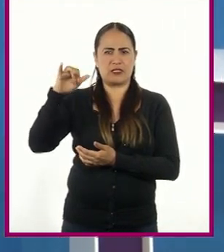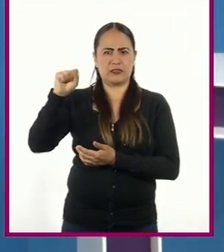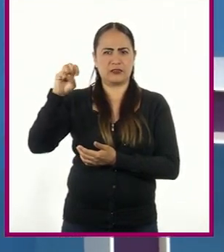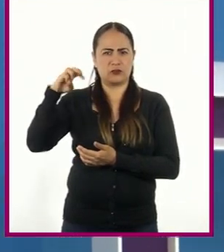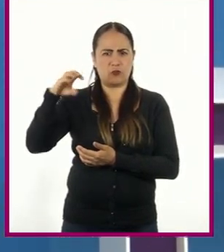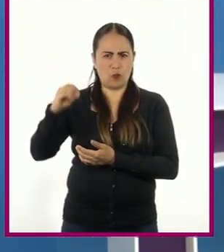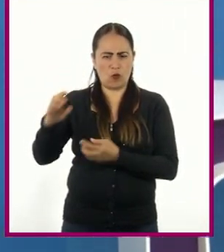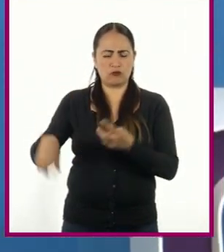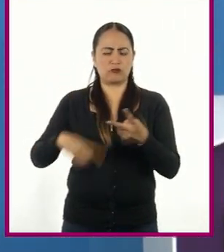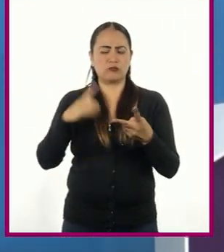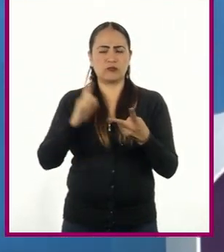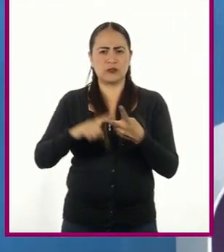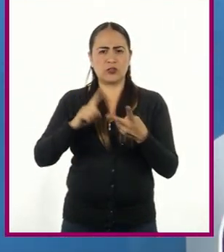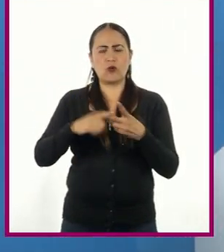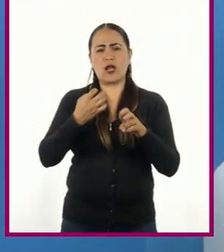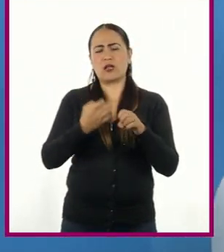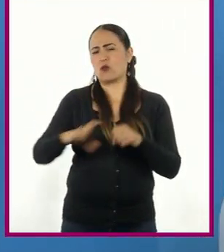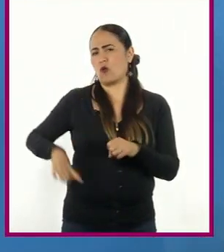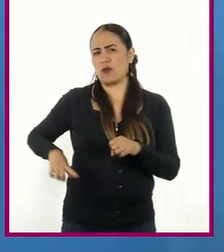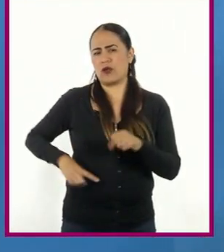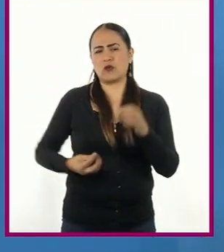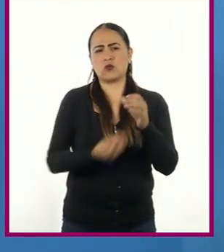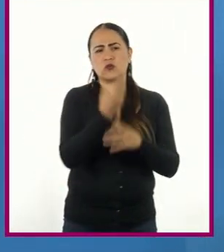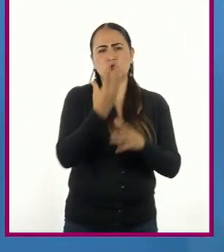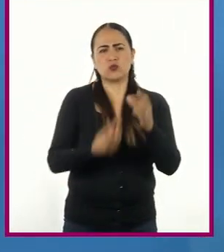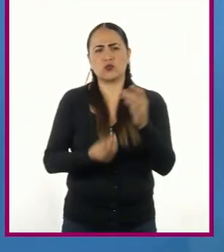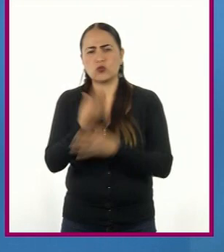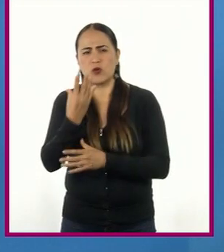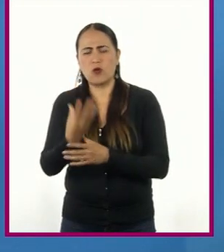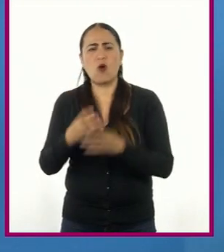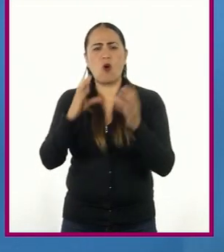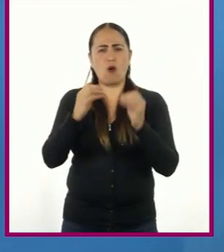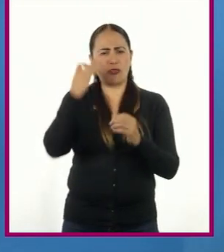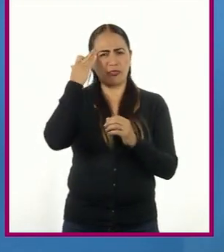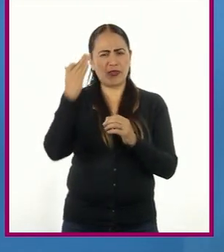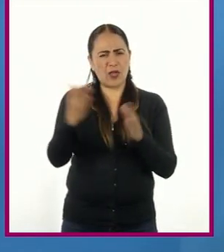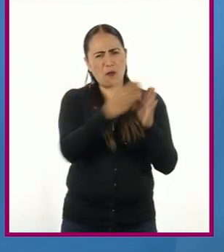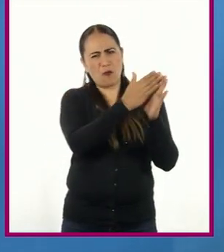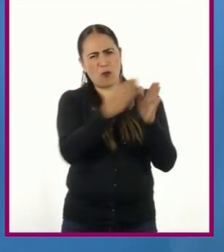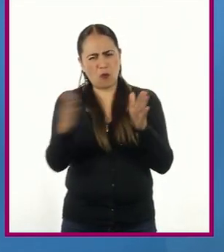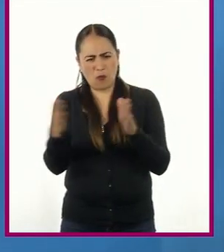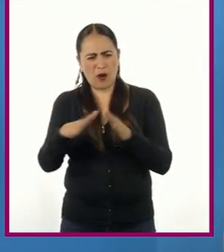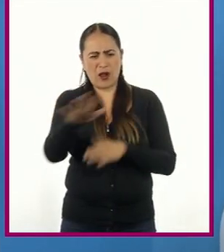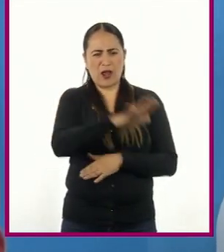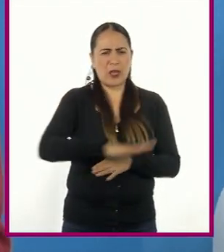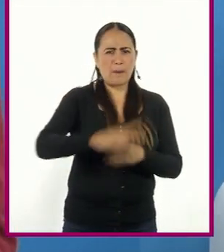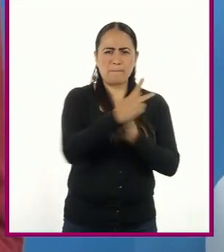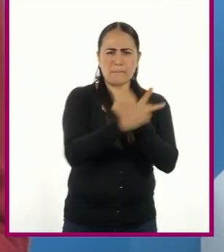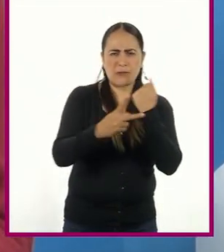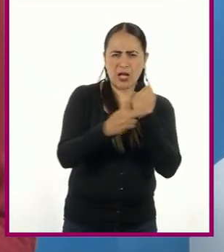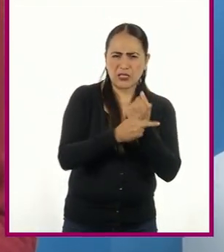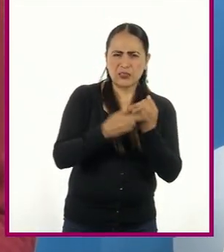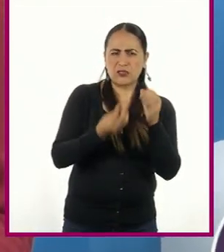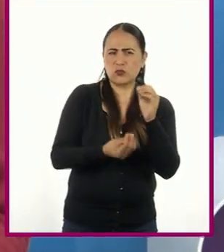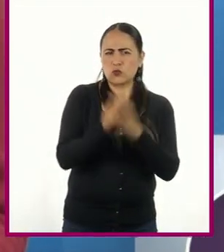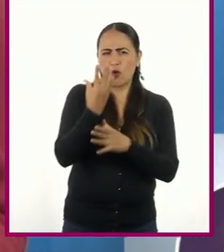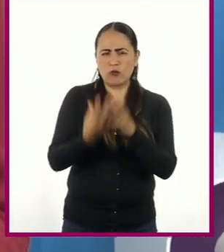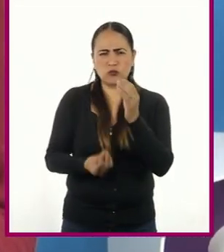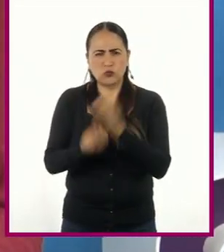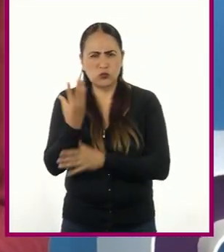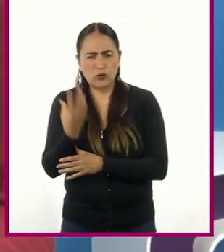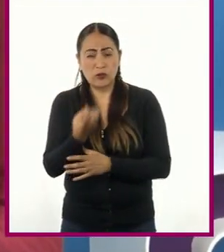construcción de los nuevos estados, la inestabilidad que se prolongó por mucho tiempo en las jóvenes repúblicas, todos estos